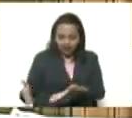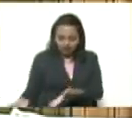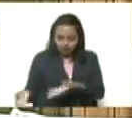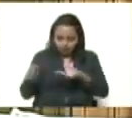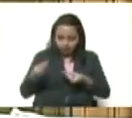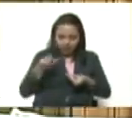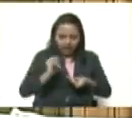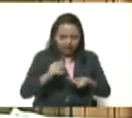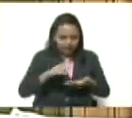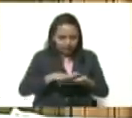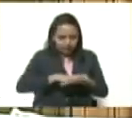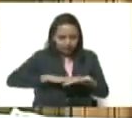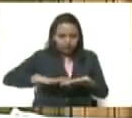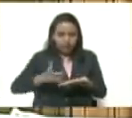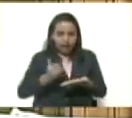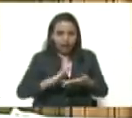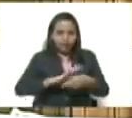coronavirus.